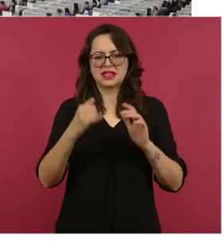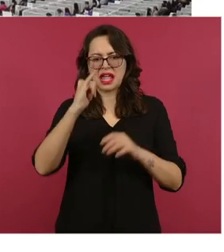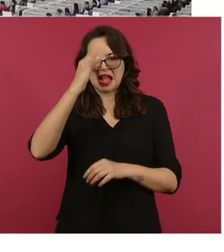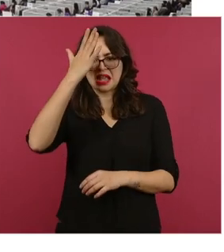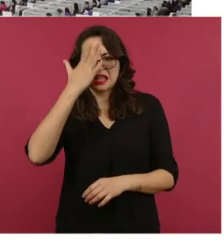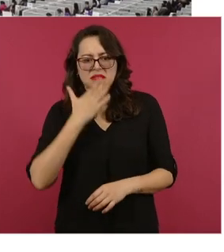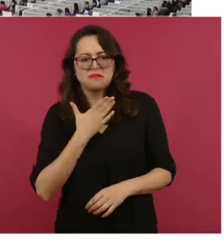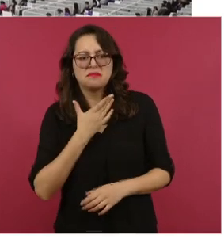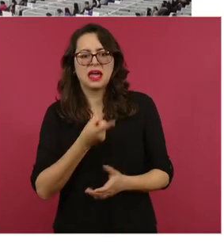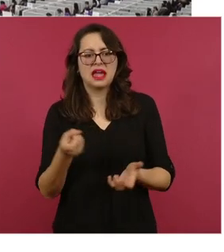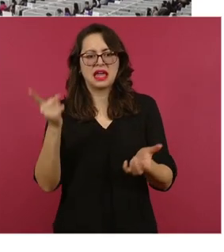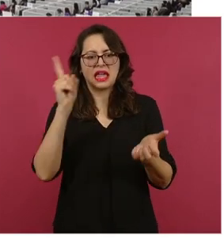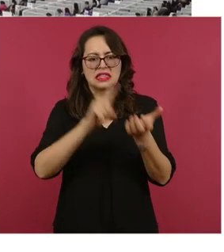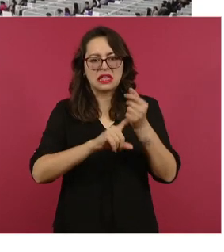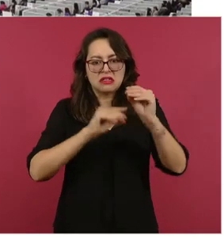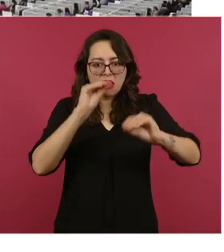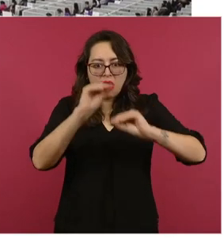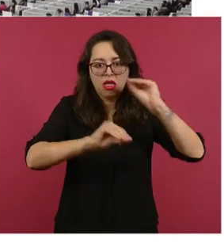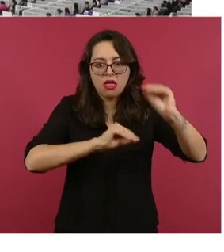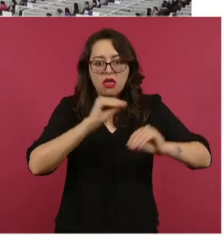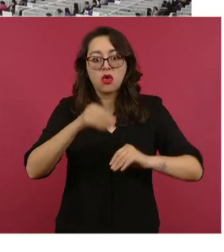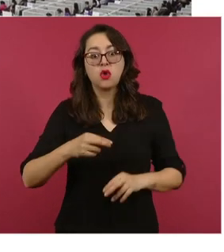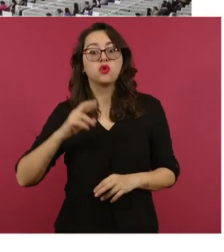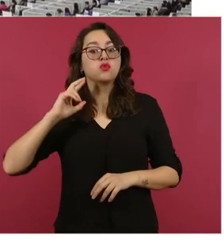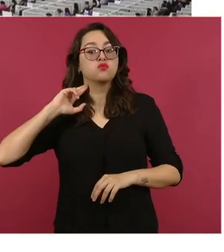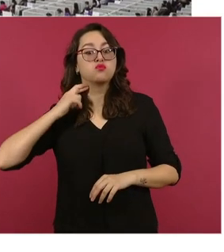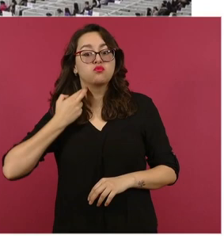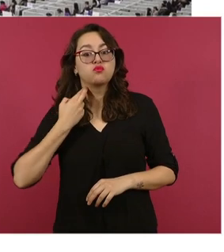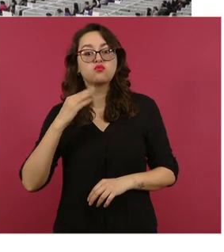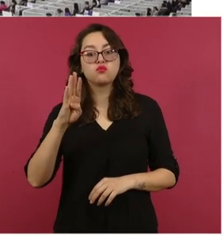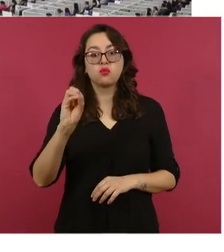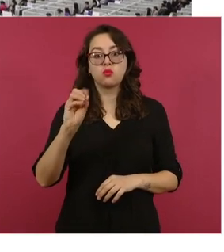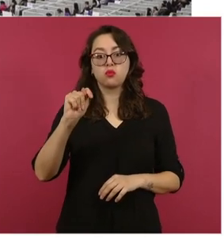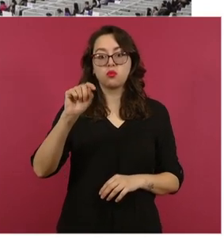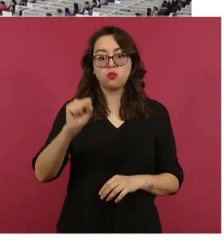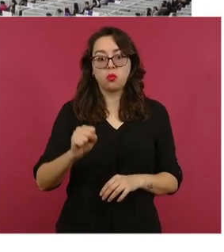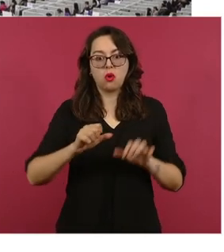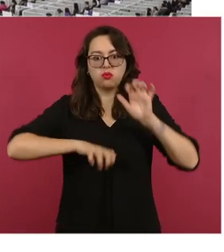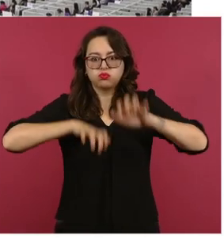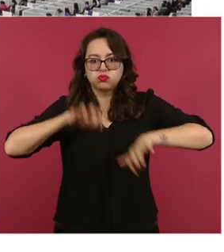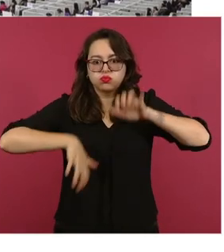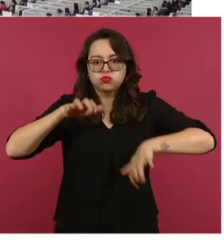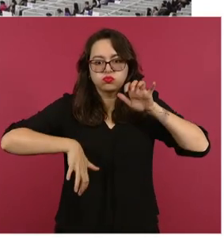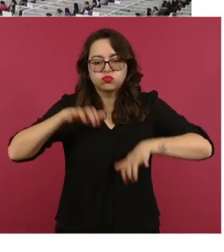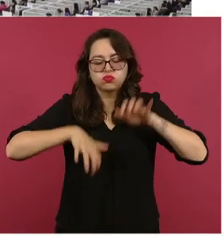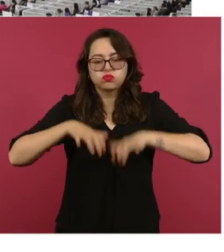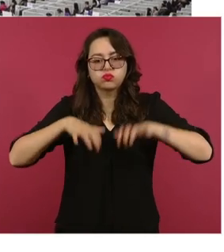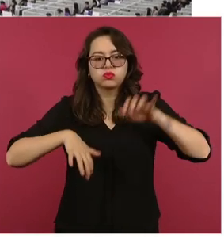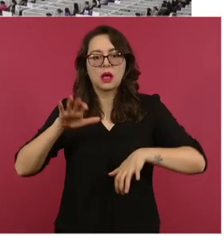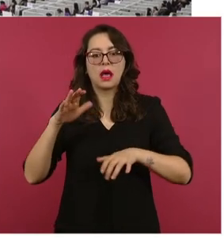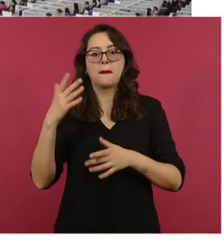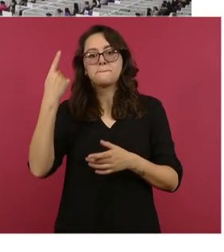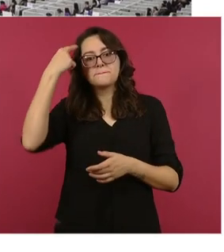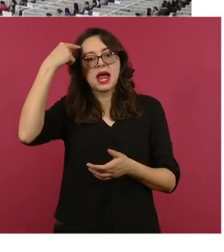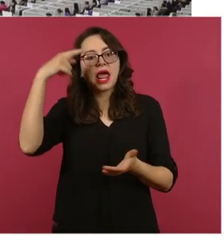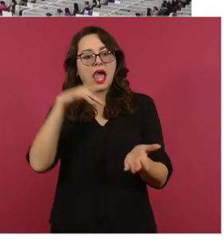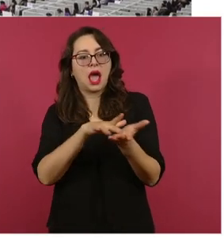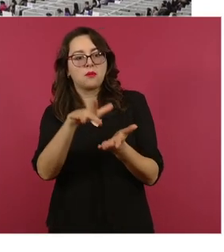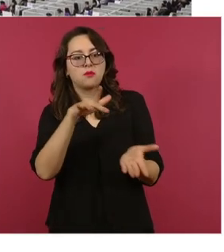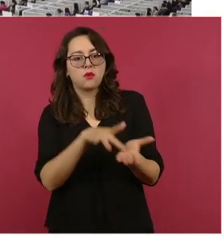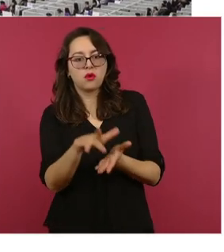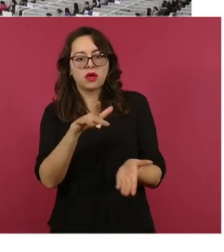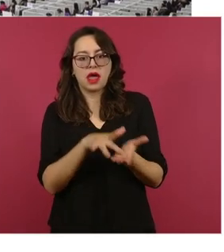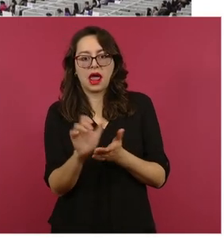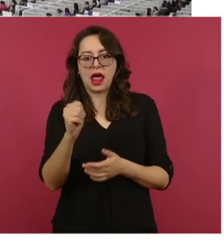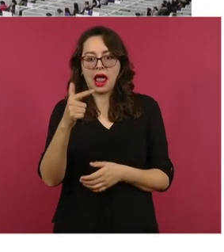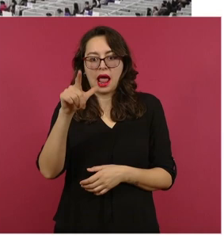desde el gobierno de México se operan granjas de bots a favor del presidente López Obrador, lo cual es absolutamente falso.